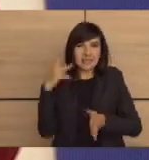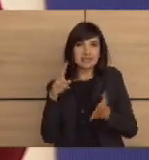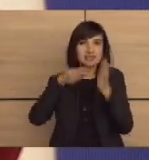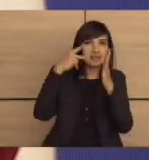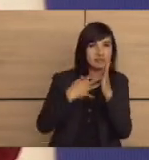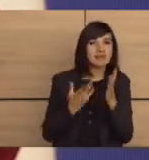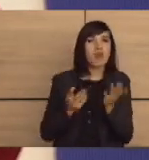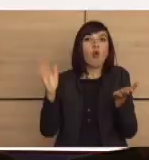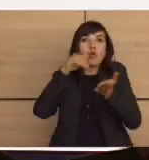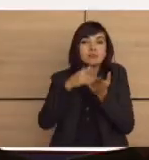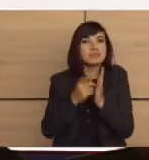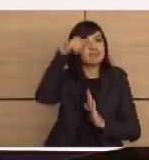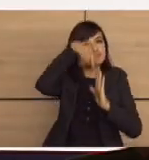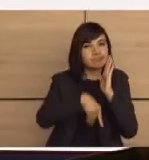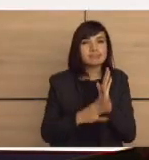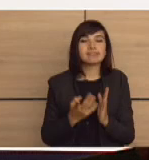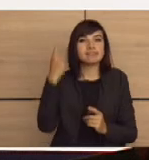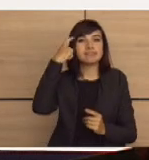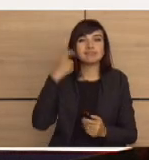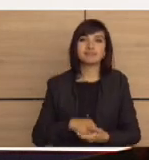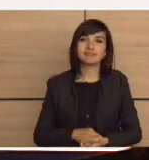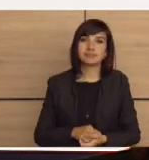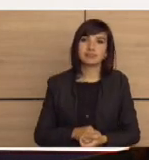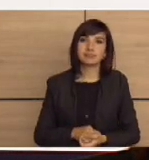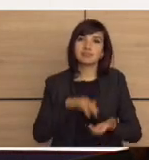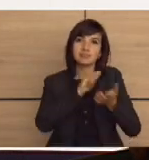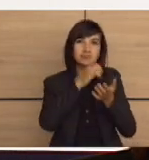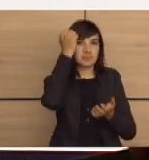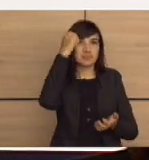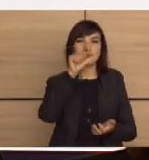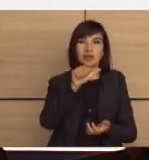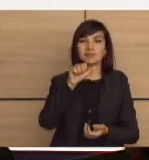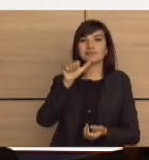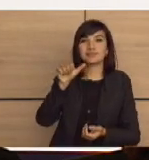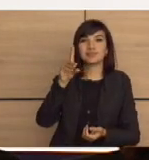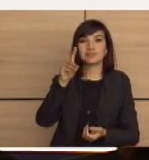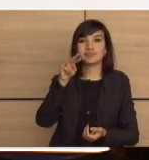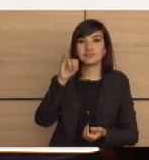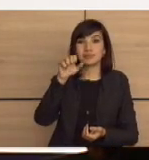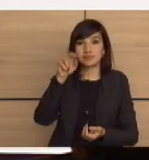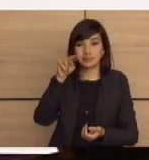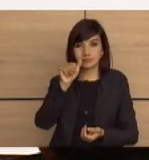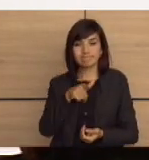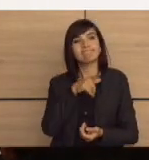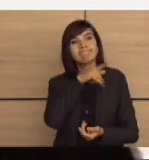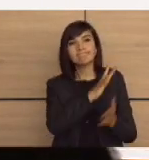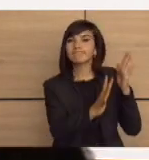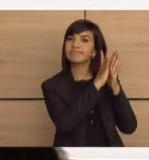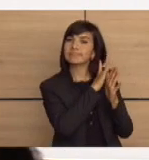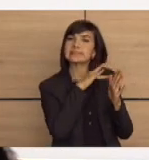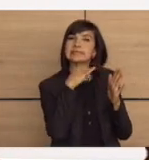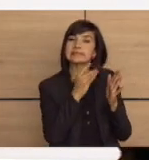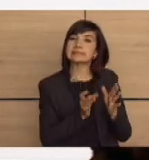por supuesto, lo que decía la profesora Diana me parece importantísimo, tenemos delante